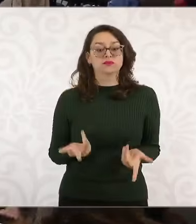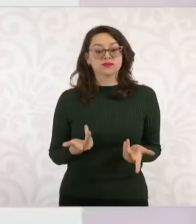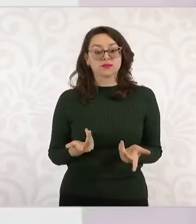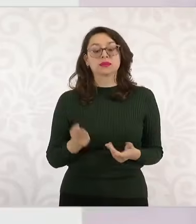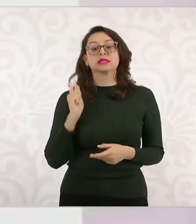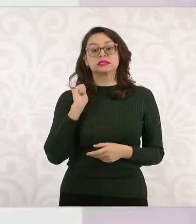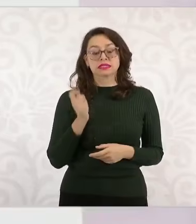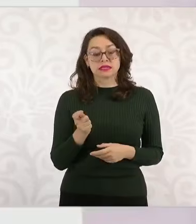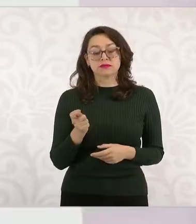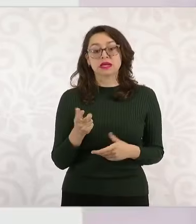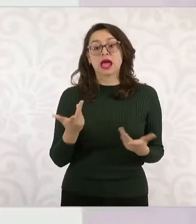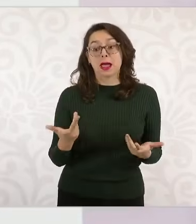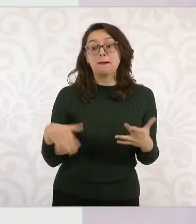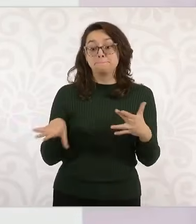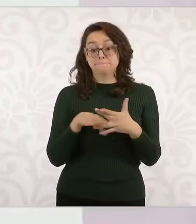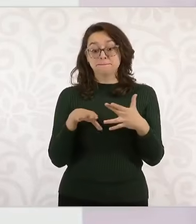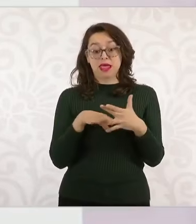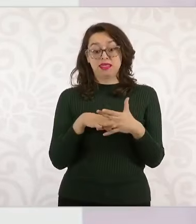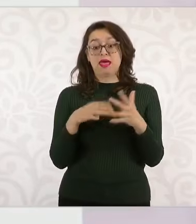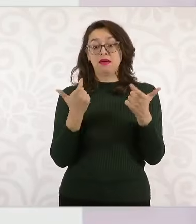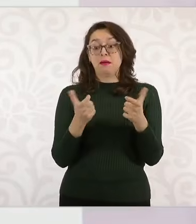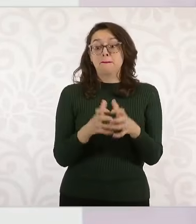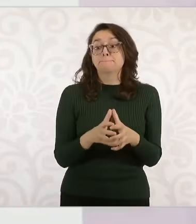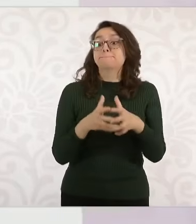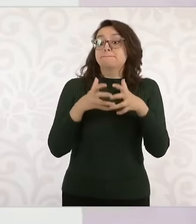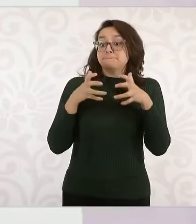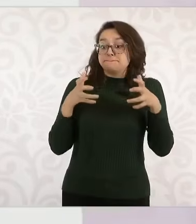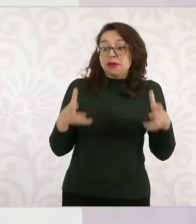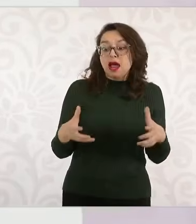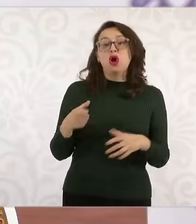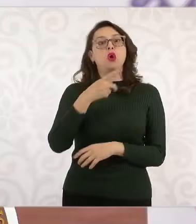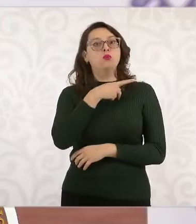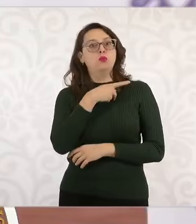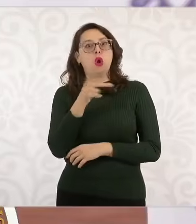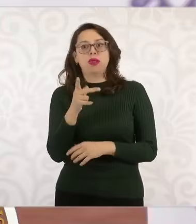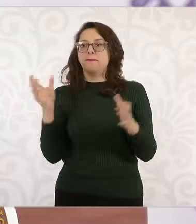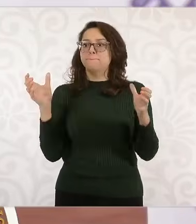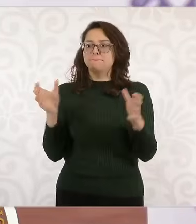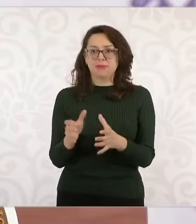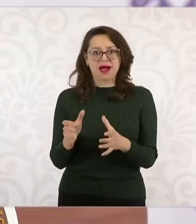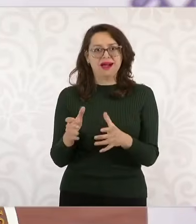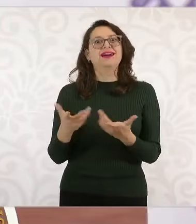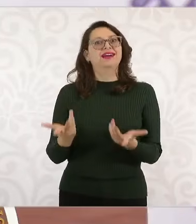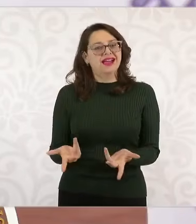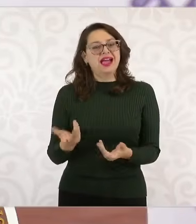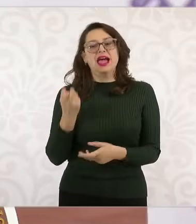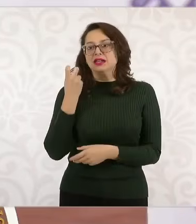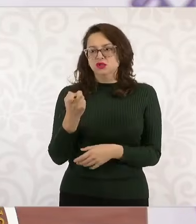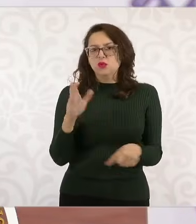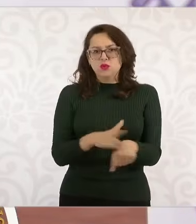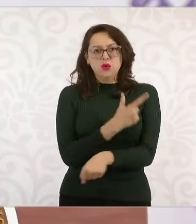en México y ha disminuido la pobreza. ¿A qué se debe? A la distribución de la